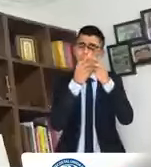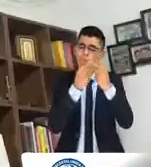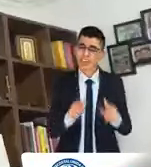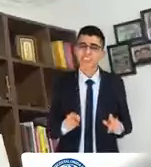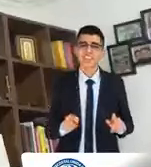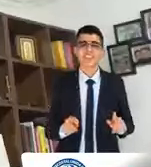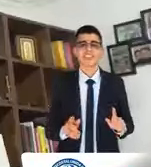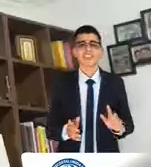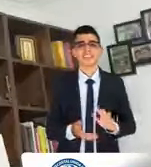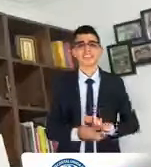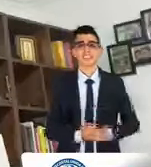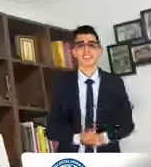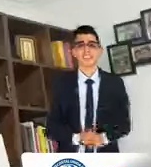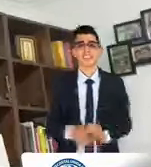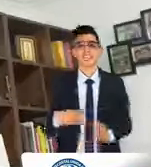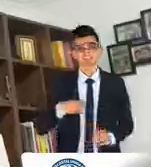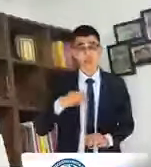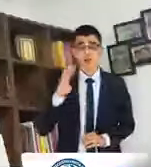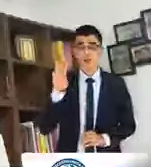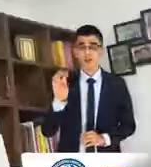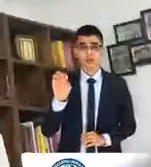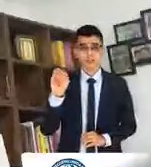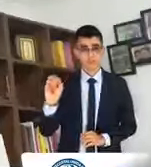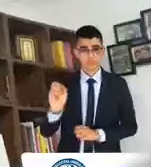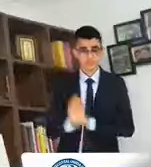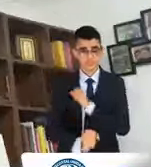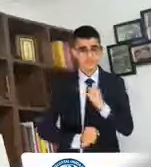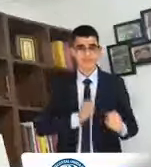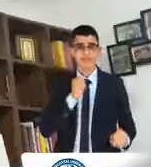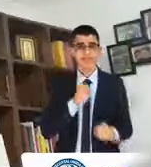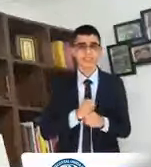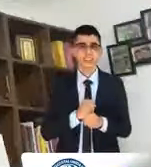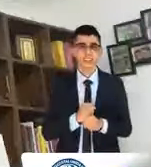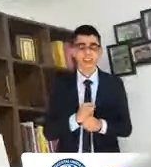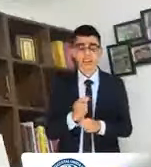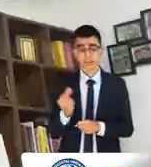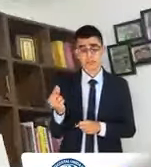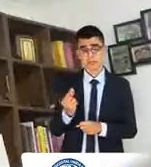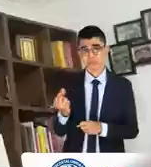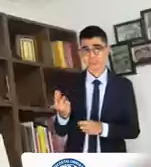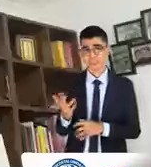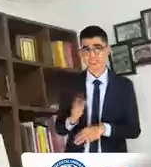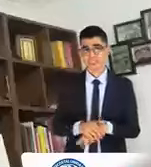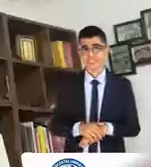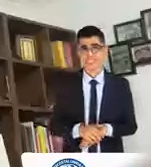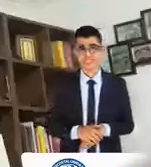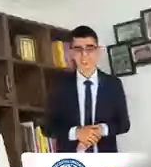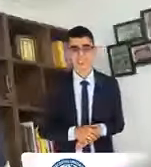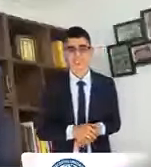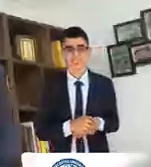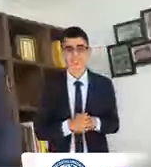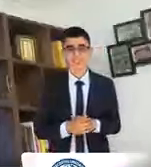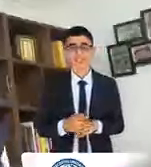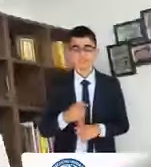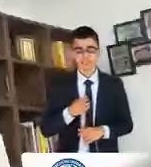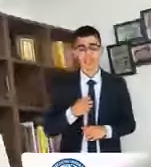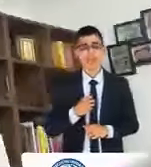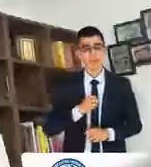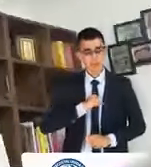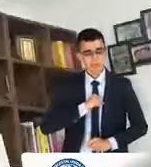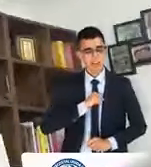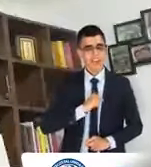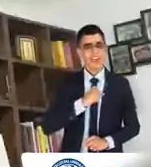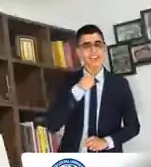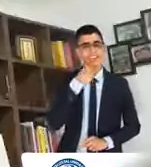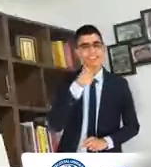Voy a cumplir 80 en pocos meses. Así que ya me siento en derecho de decirte que este